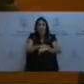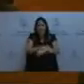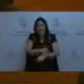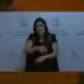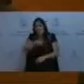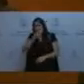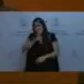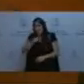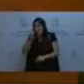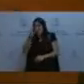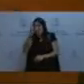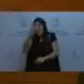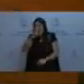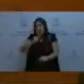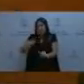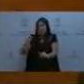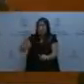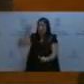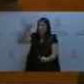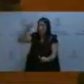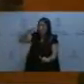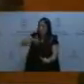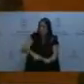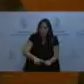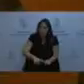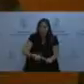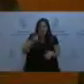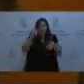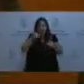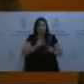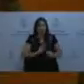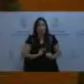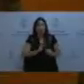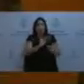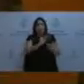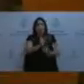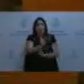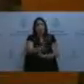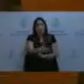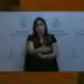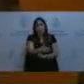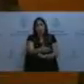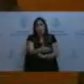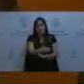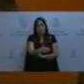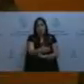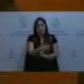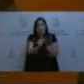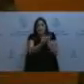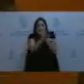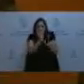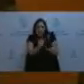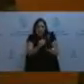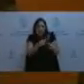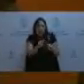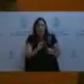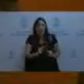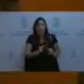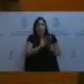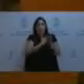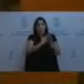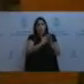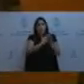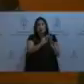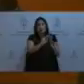30 interminables años, dejando su credibilidad en esta materia por los suelos. Sus rancias formas de hacer política nos están